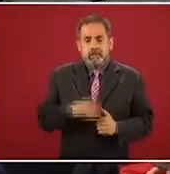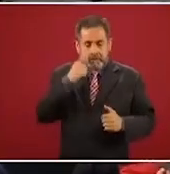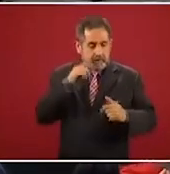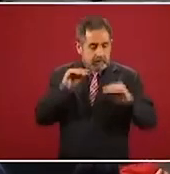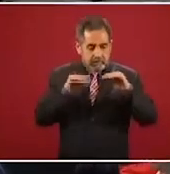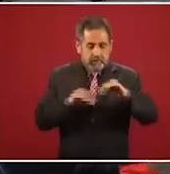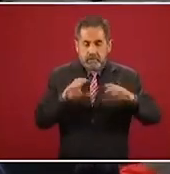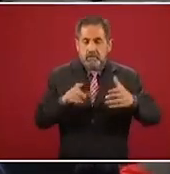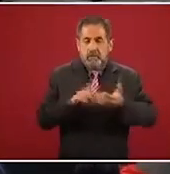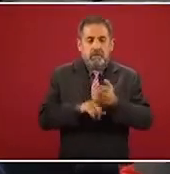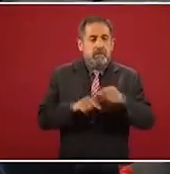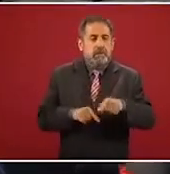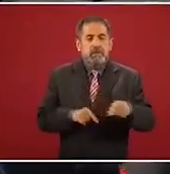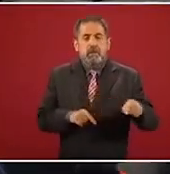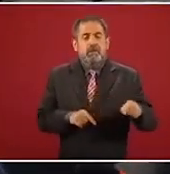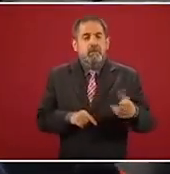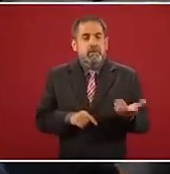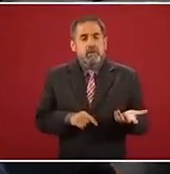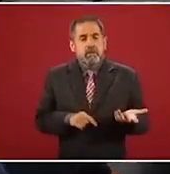establecerse